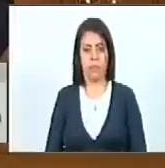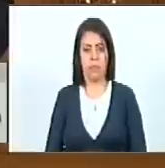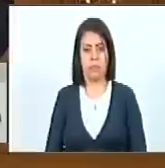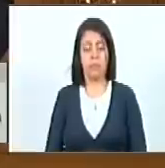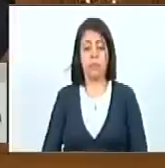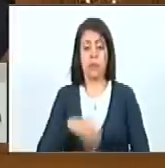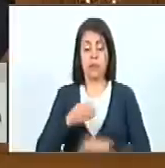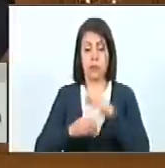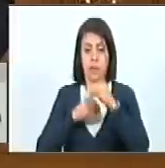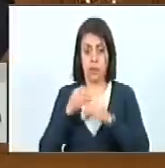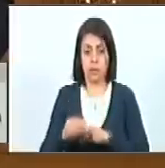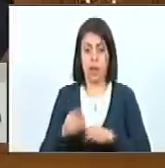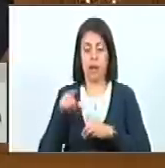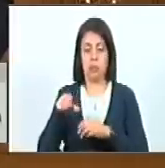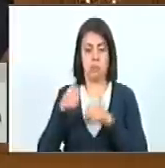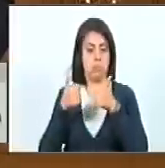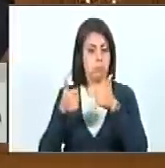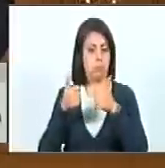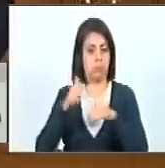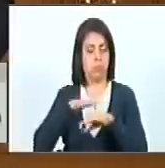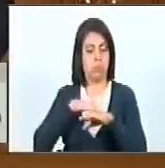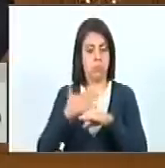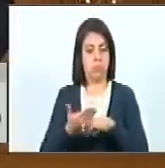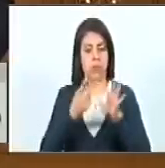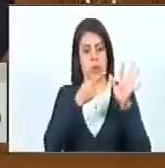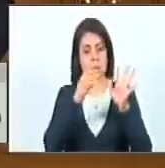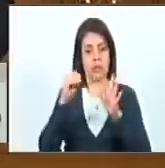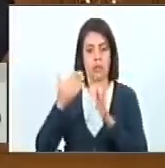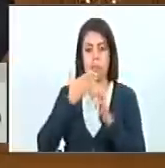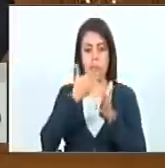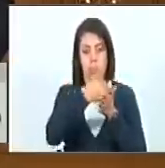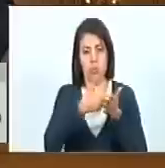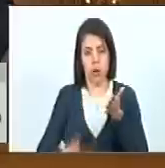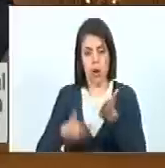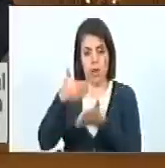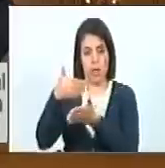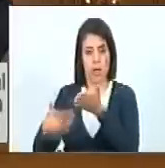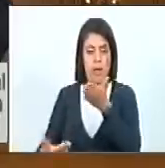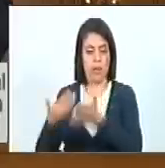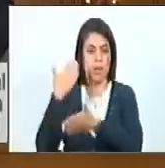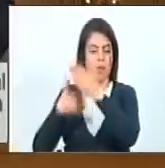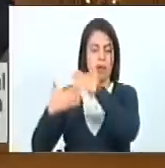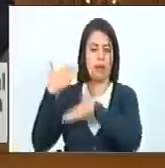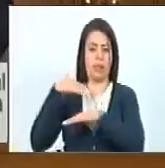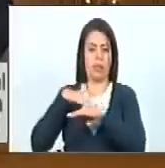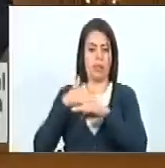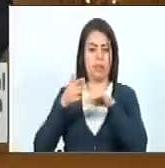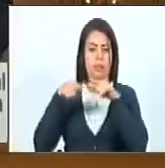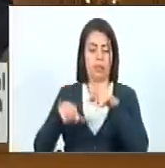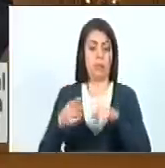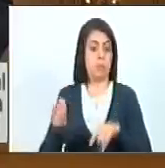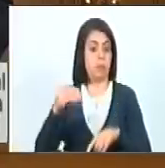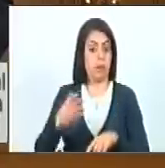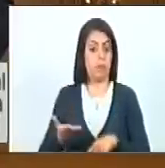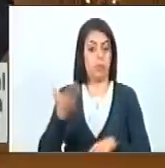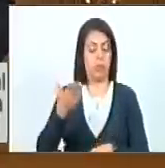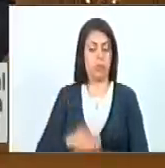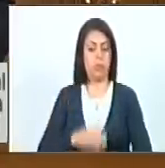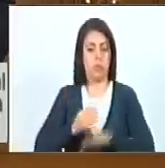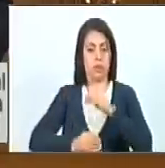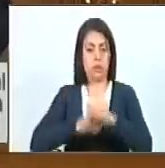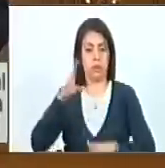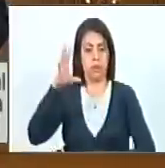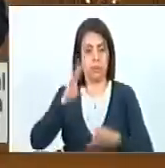se dieron, casi 700 propuestas que en esa época fundamentalmente